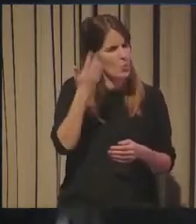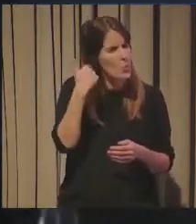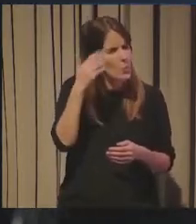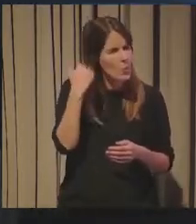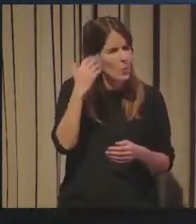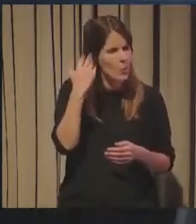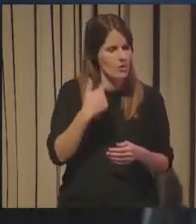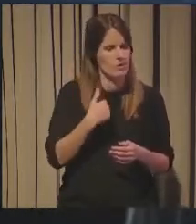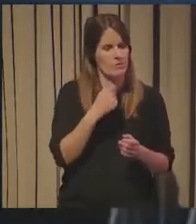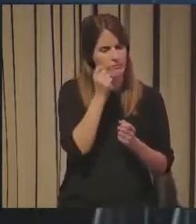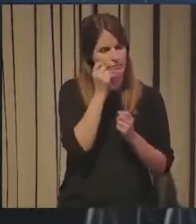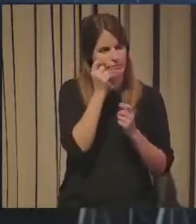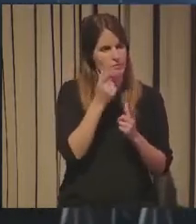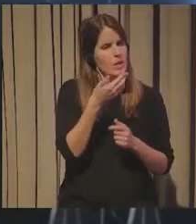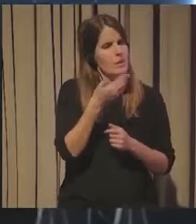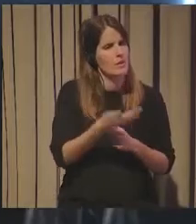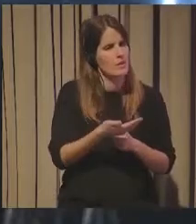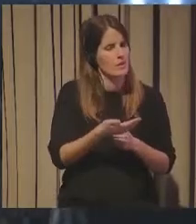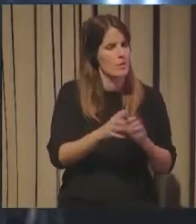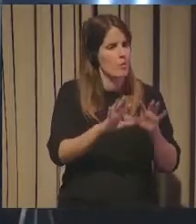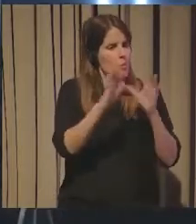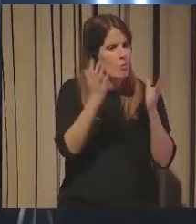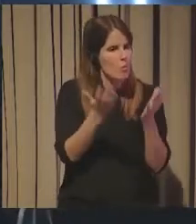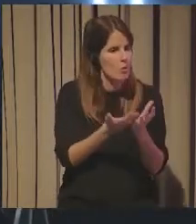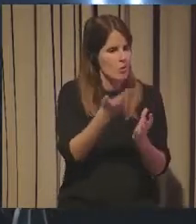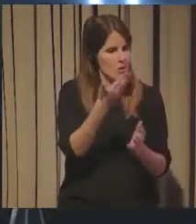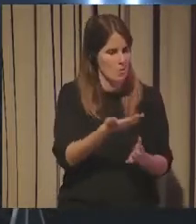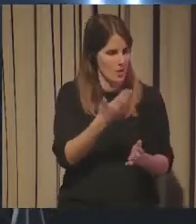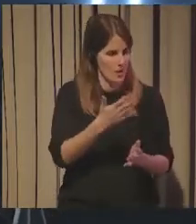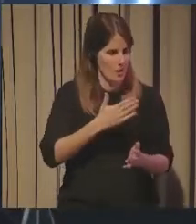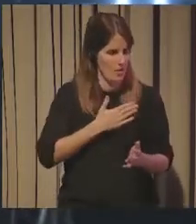importante que era el mundo para mi propia vida.